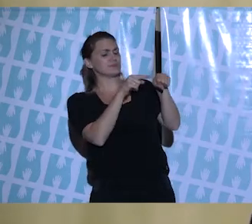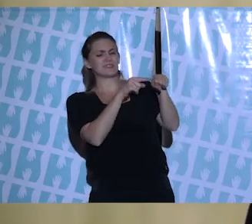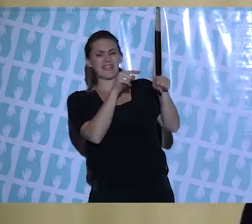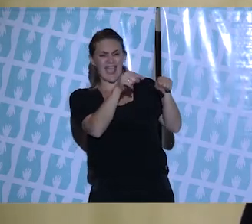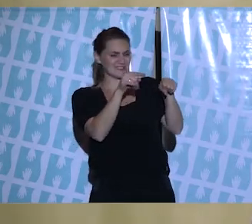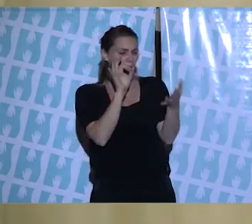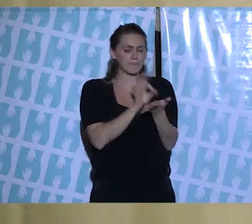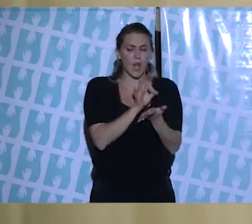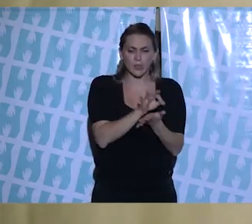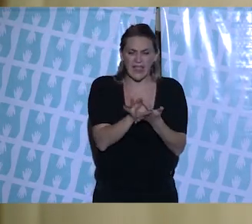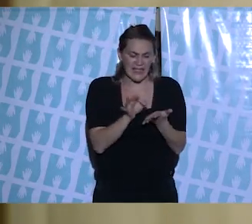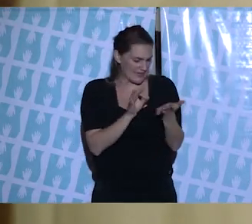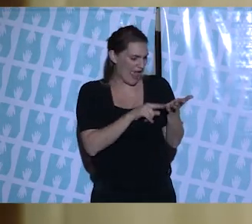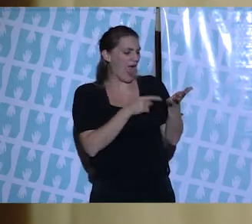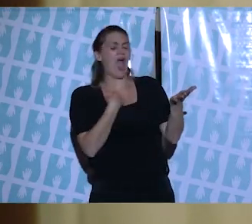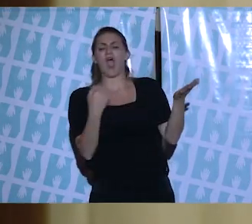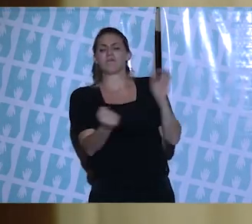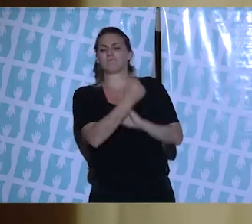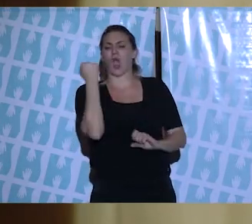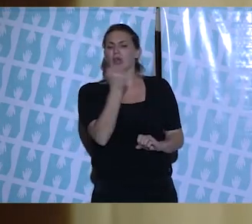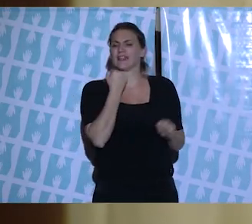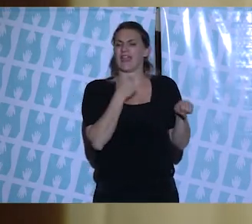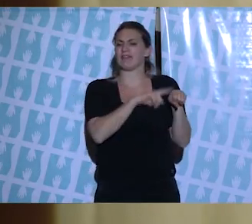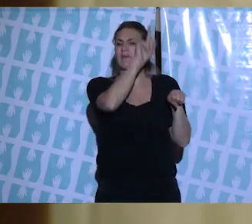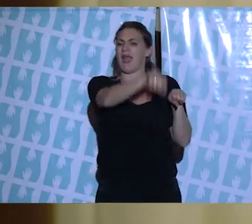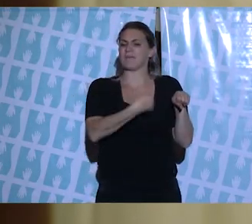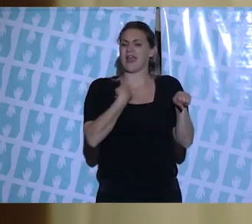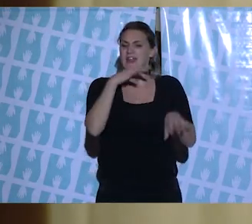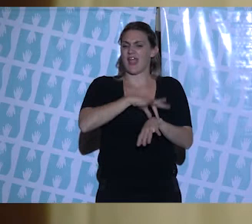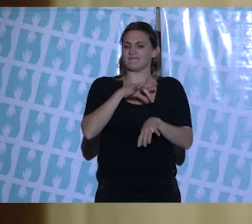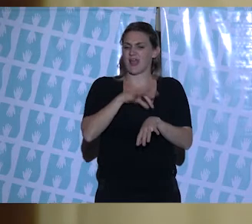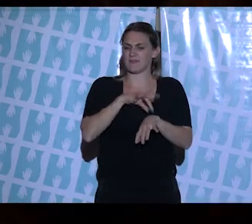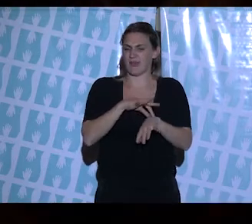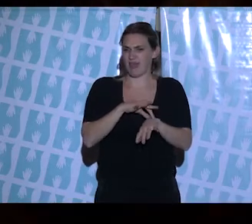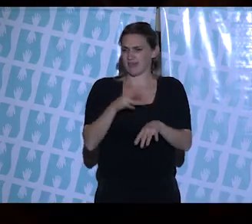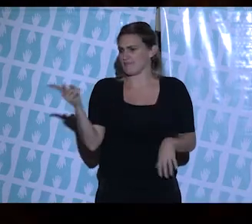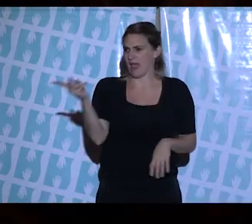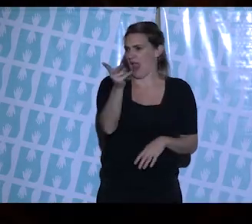fundamental relacionado con el desarrollo de la patología de la enfermedad de Parkinson.